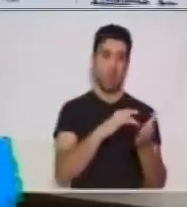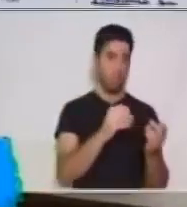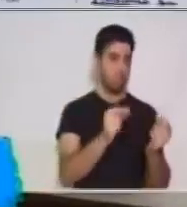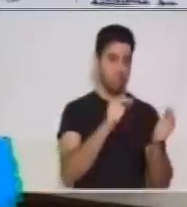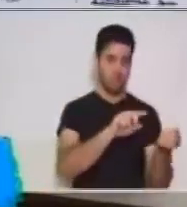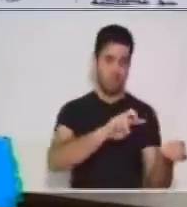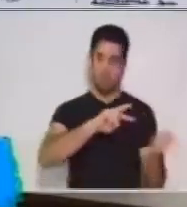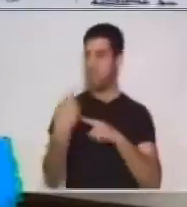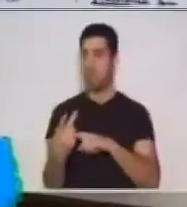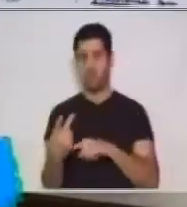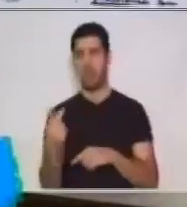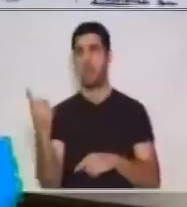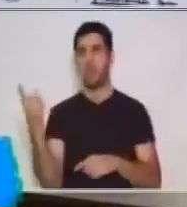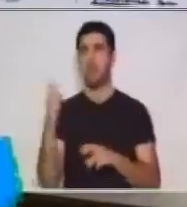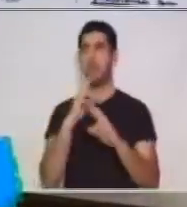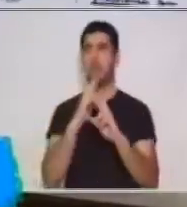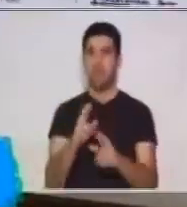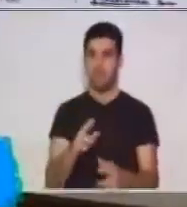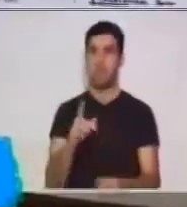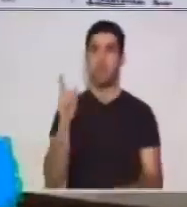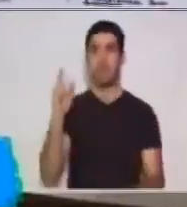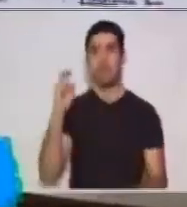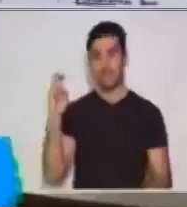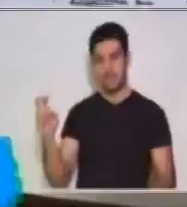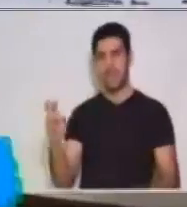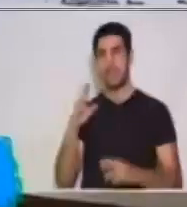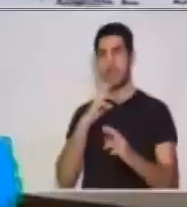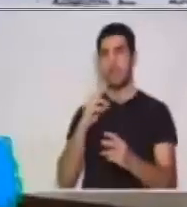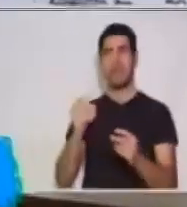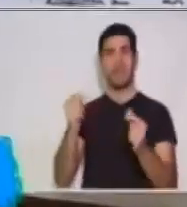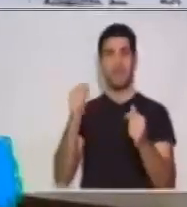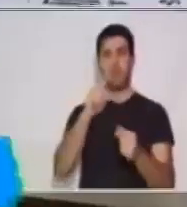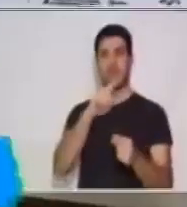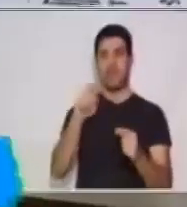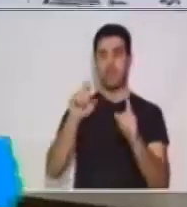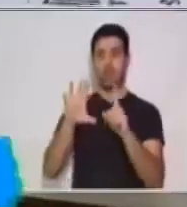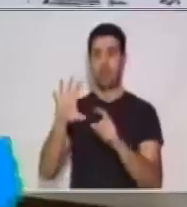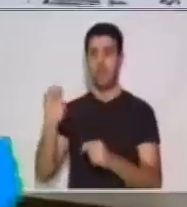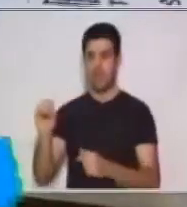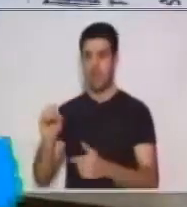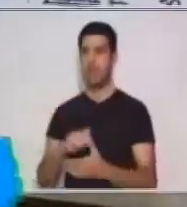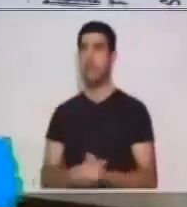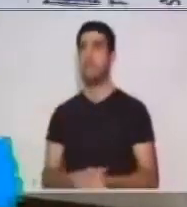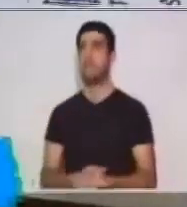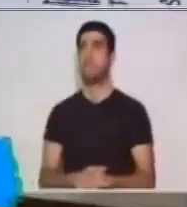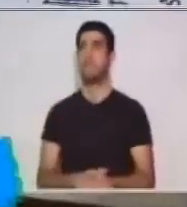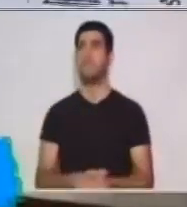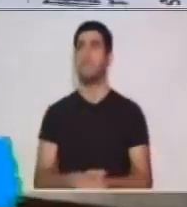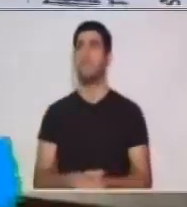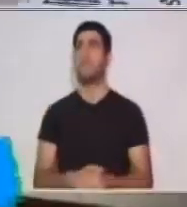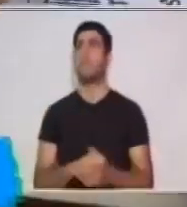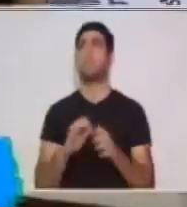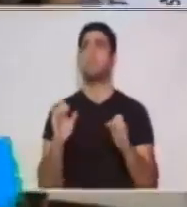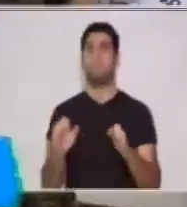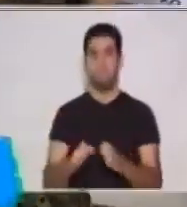Multiplicar 0.8 por 200 y por eso es que puedo obtener ese 160.